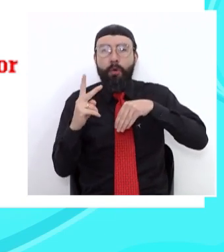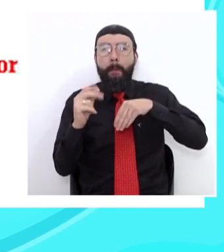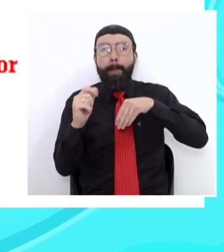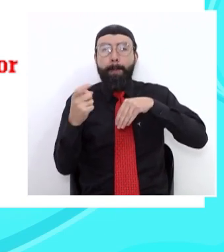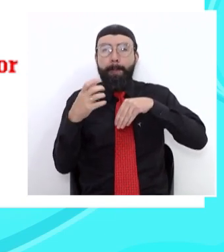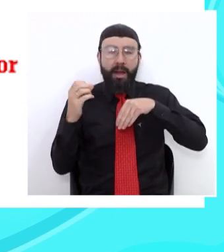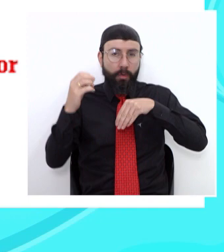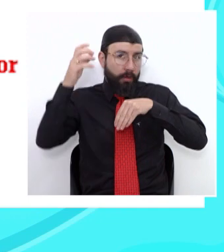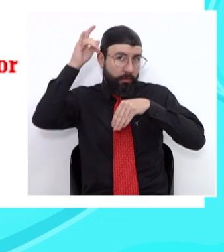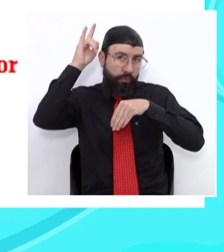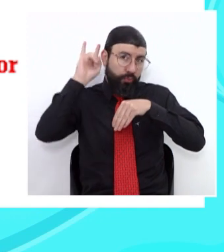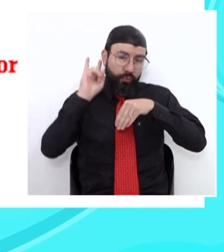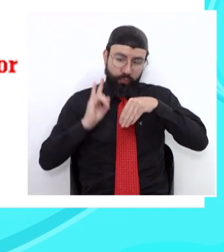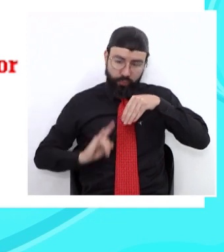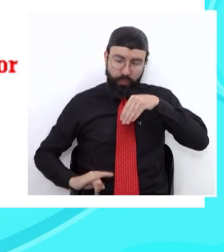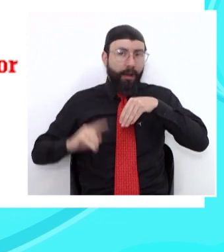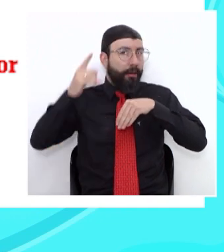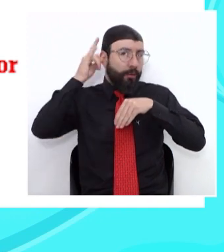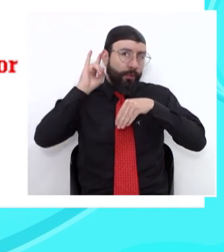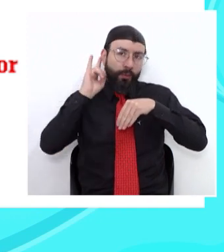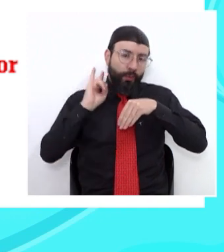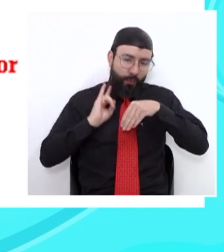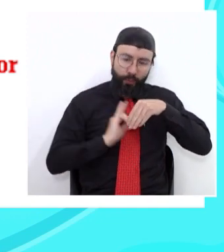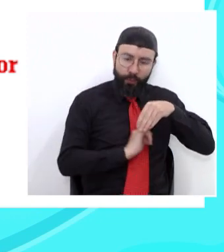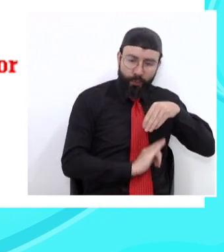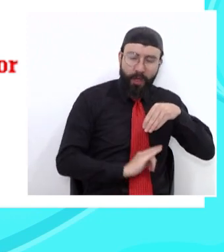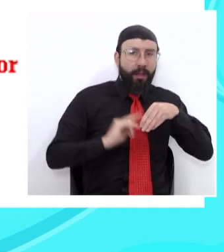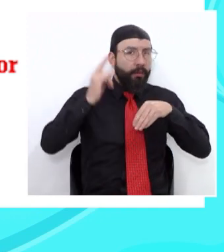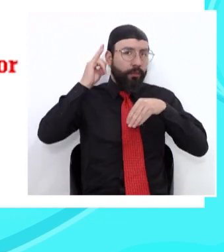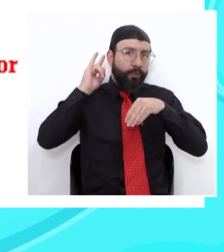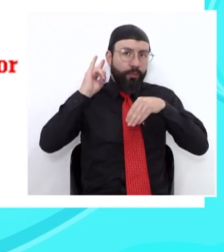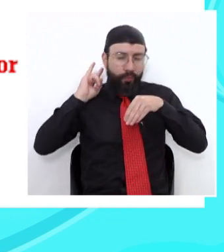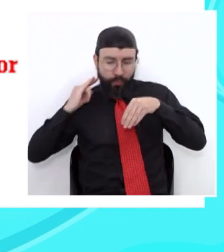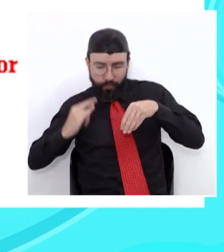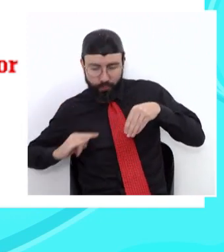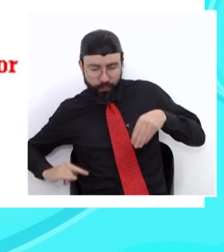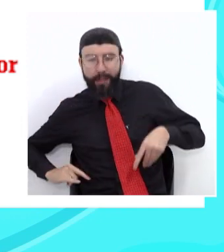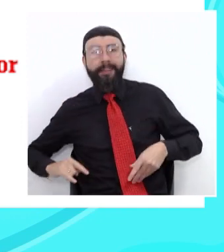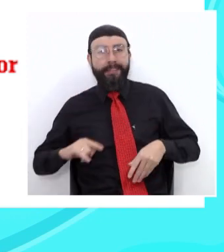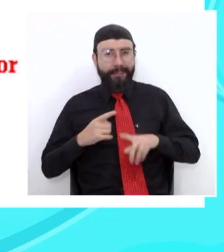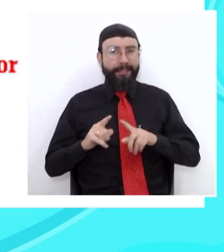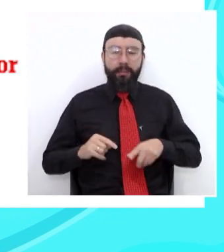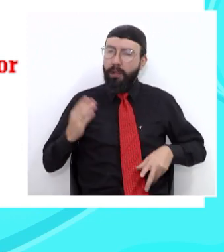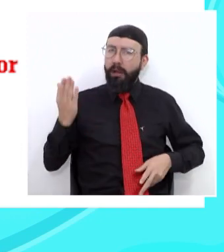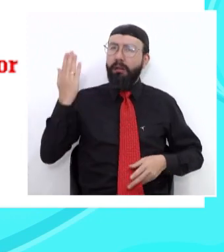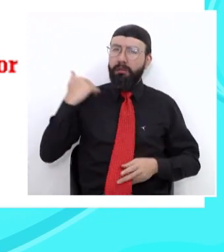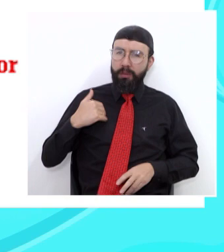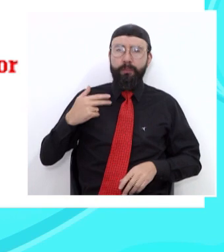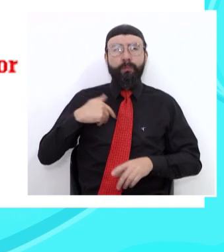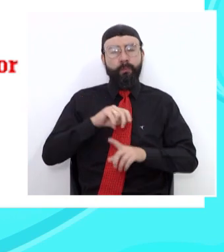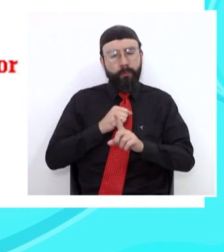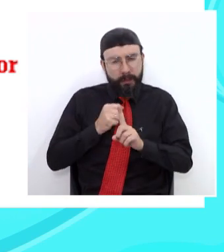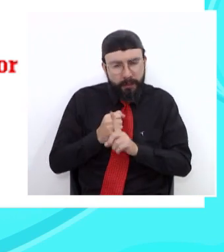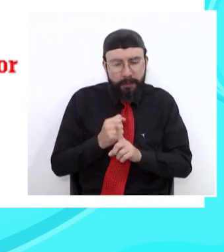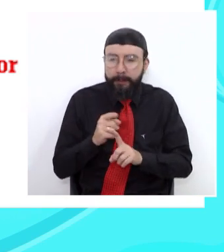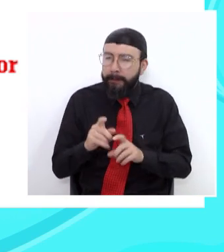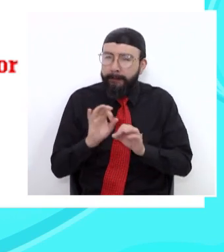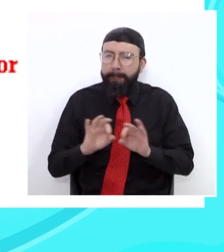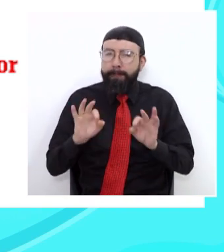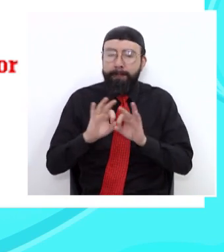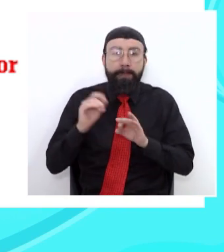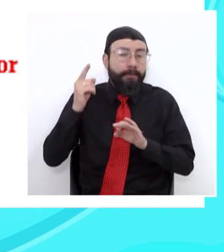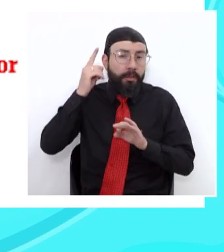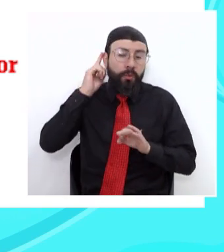del programa el doctor Rojas, y con muchos profesionales y con muchos compañeros de nuestros parques de la salud, le hemos dado una importancia en este nervio